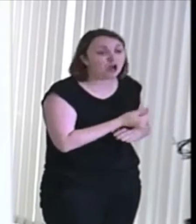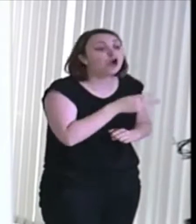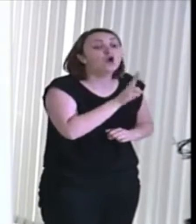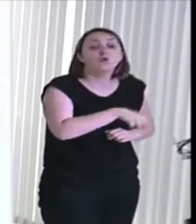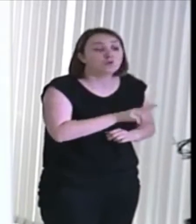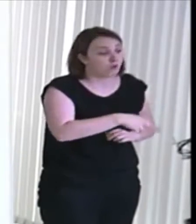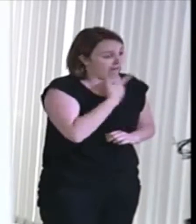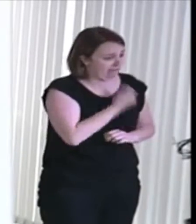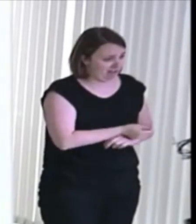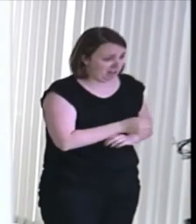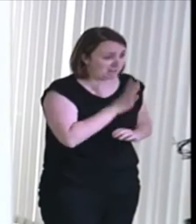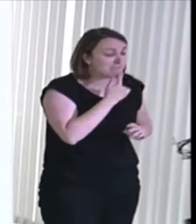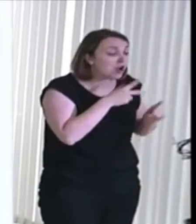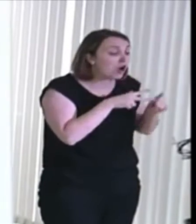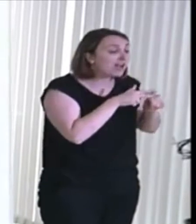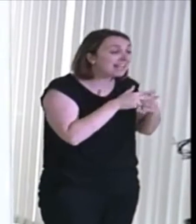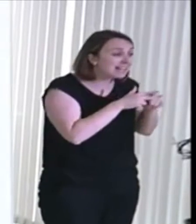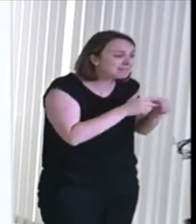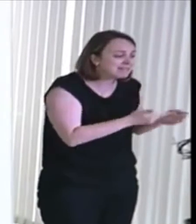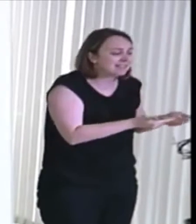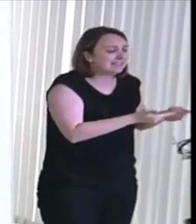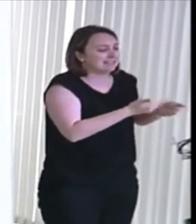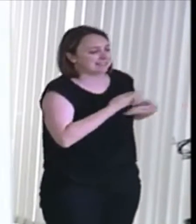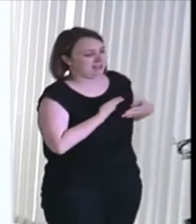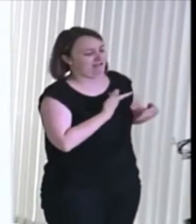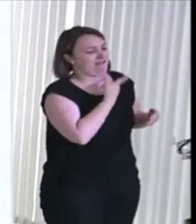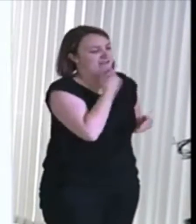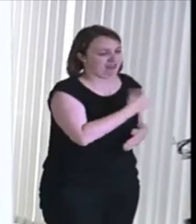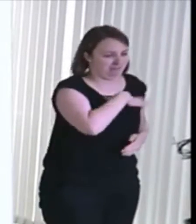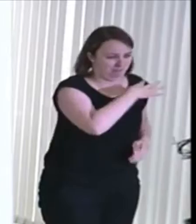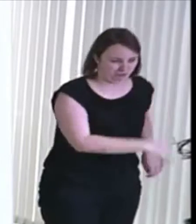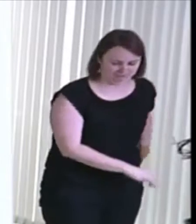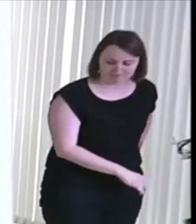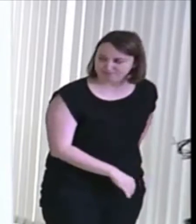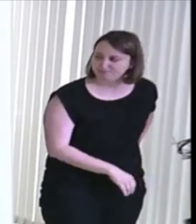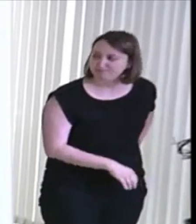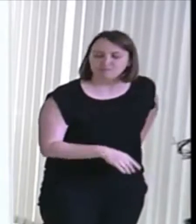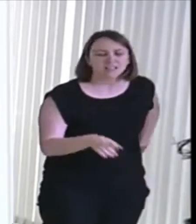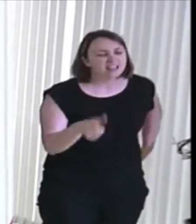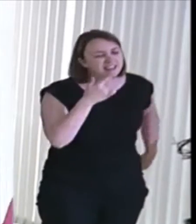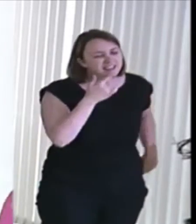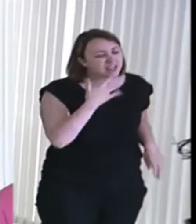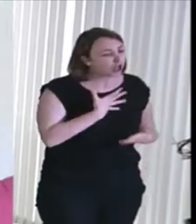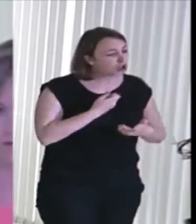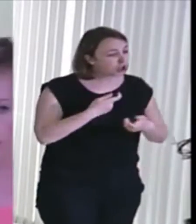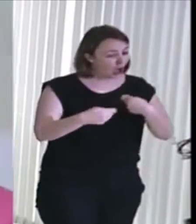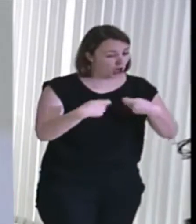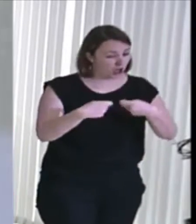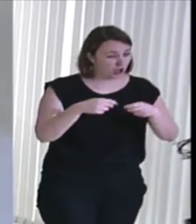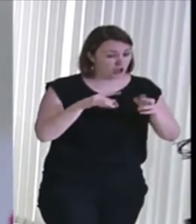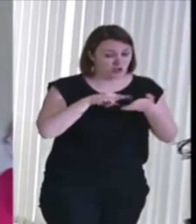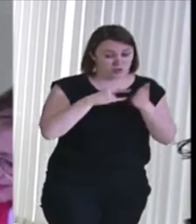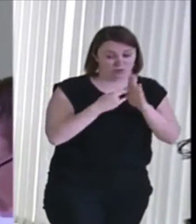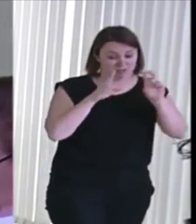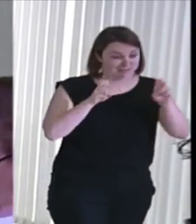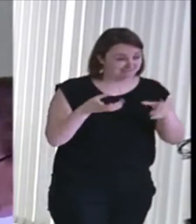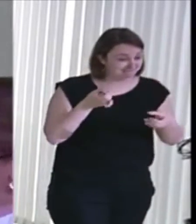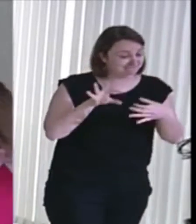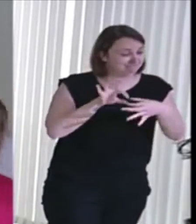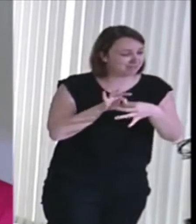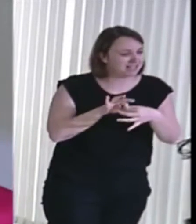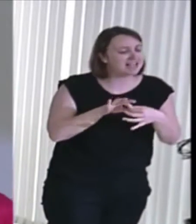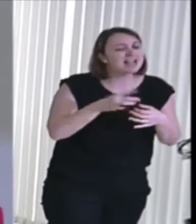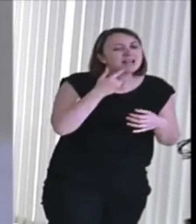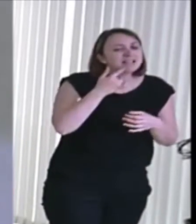pero las herramientas nos lo han hecho fácil y posible. Afirmas que todos los negocios que están basados en las nuevas tecnologías tienen que